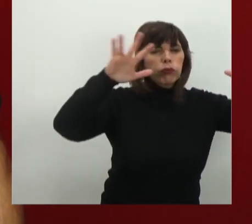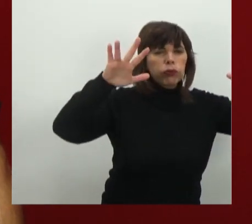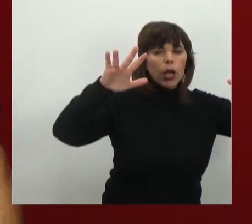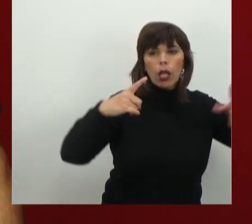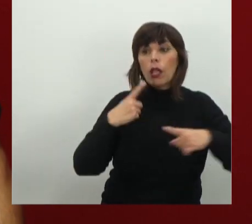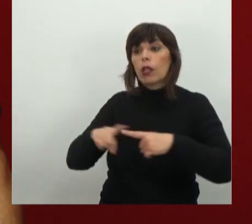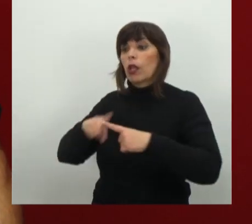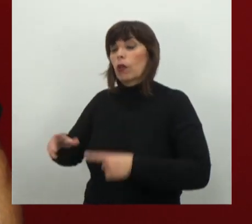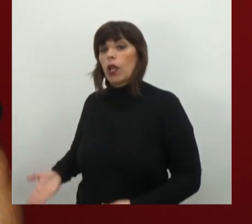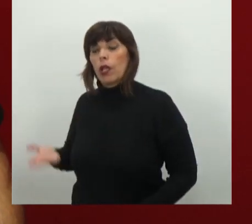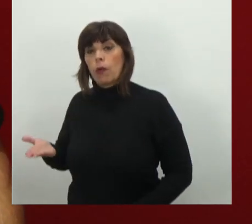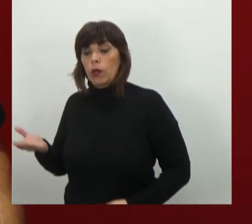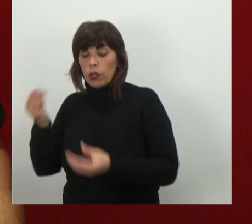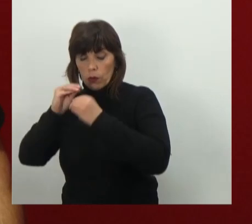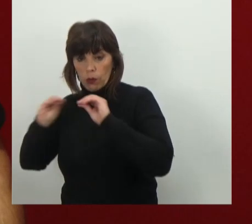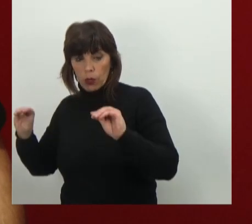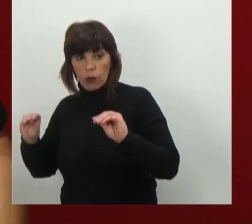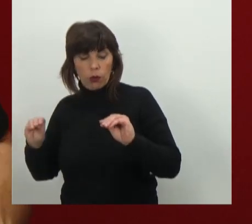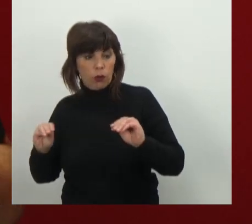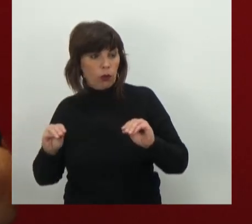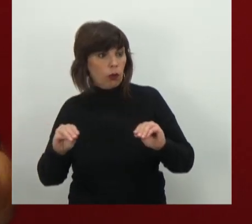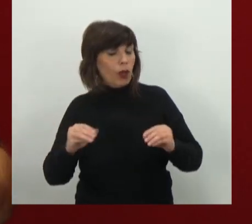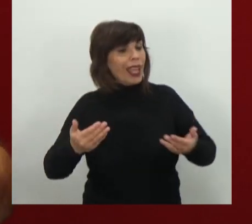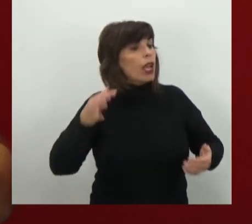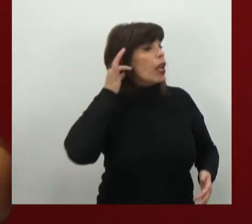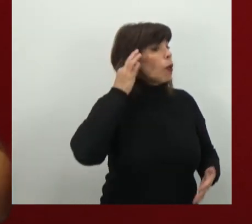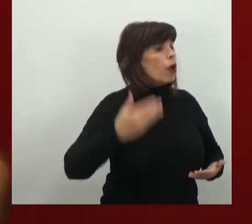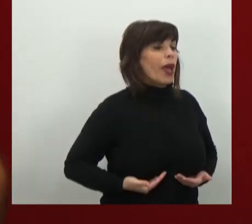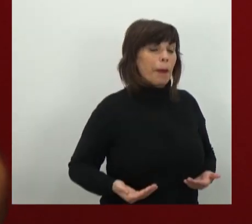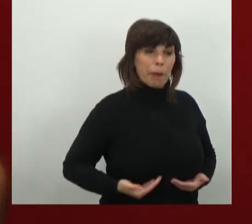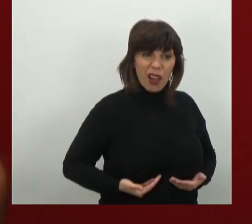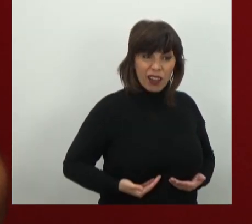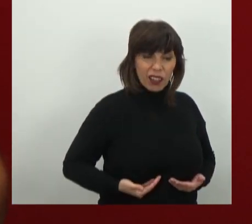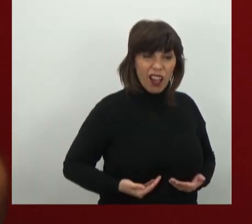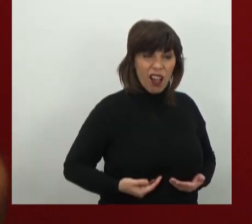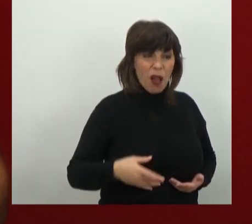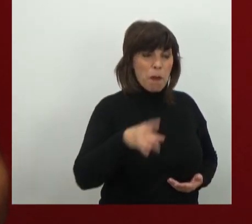Pregunta, ¿estaba Marta haciendo algo malo? No, ella estaba haciendo cosas buenas.